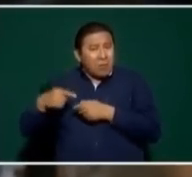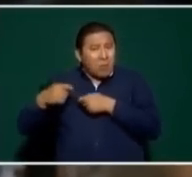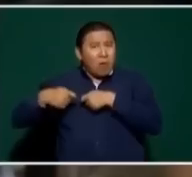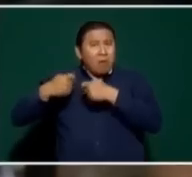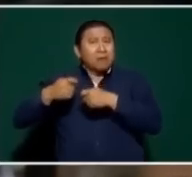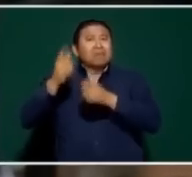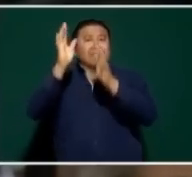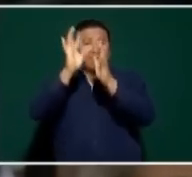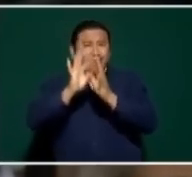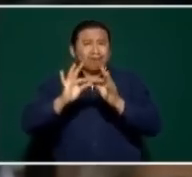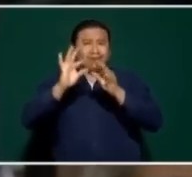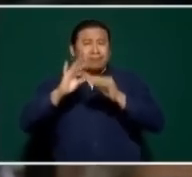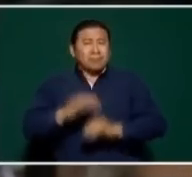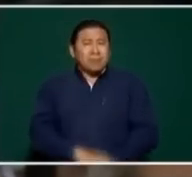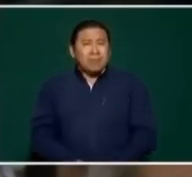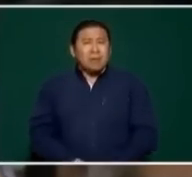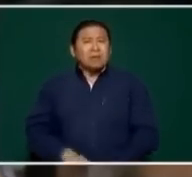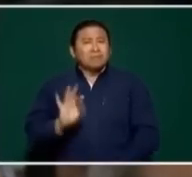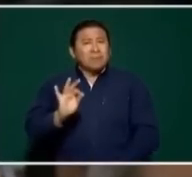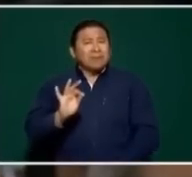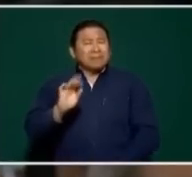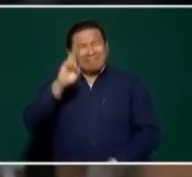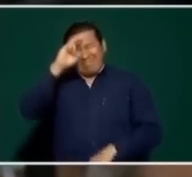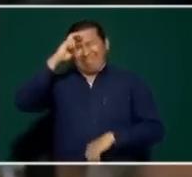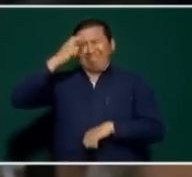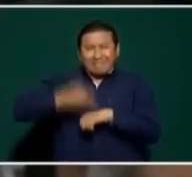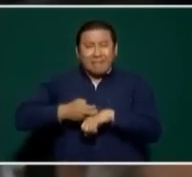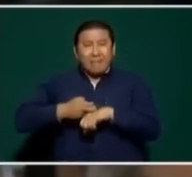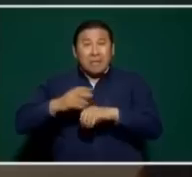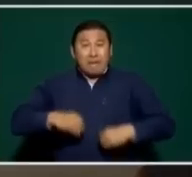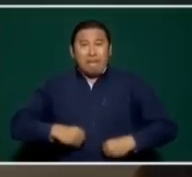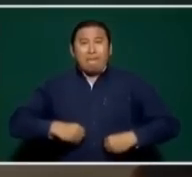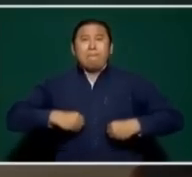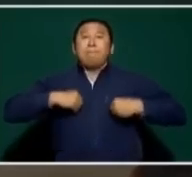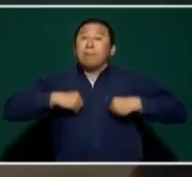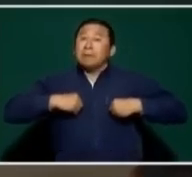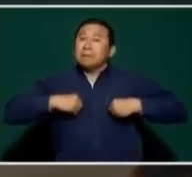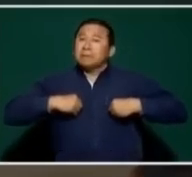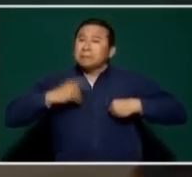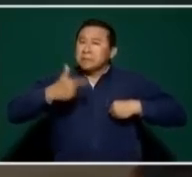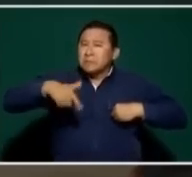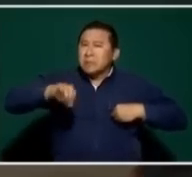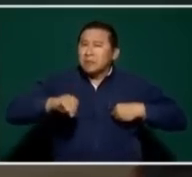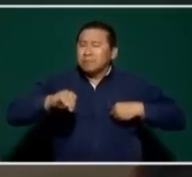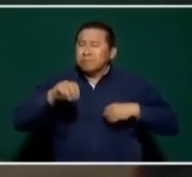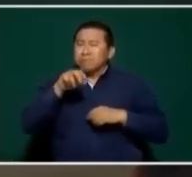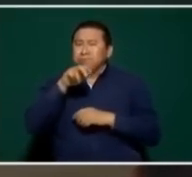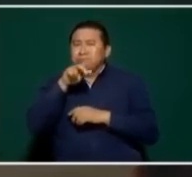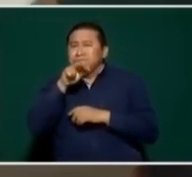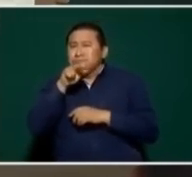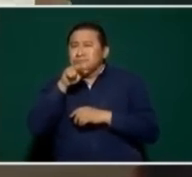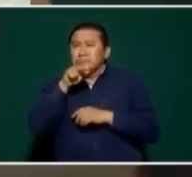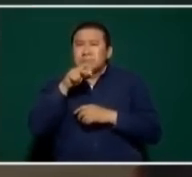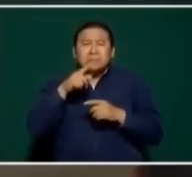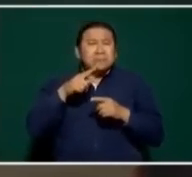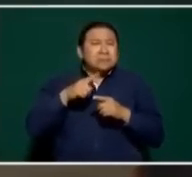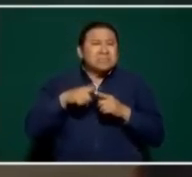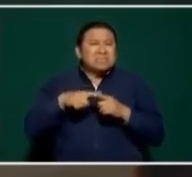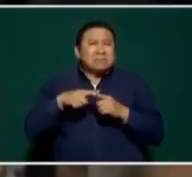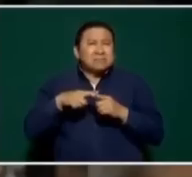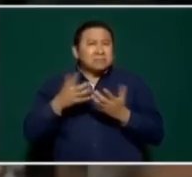usted comenta tanto. Y voy a ser un poco necio, señor. Para los que vivimos aquí sí estamos preocupados. Sé y quiero ir a la